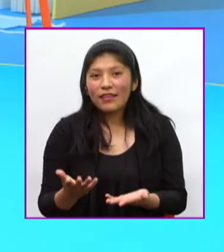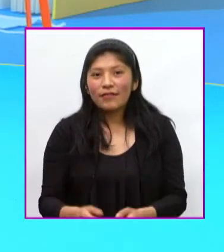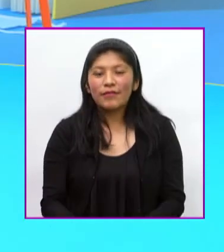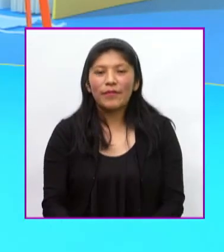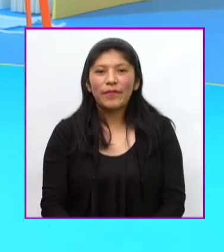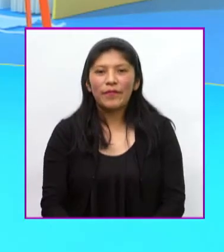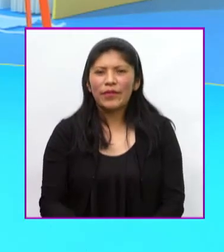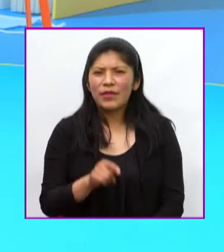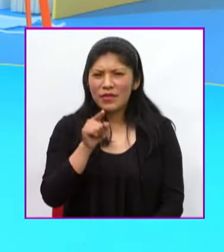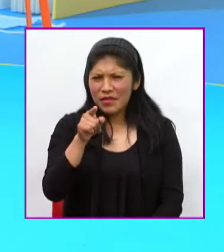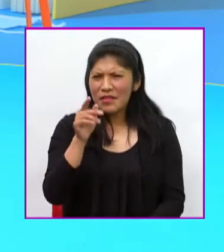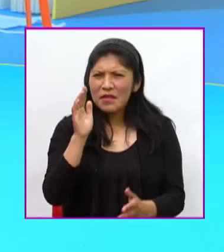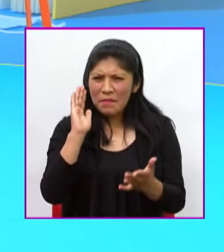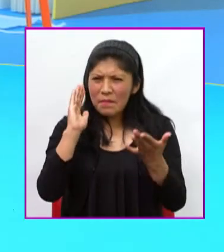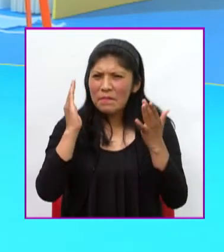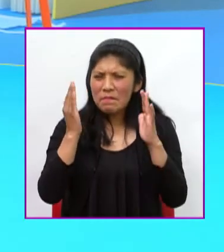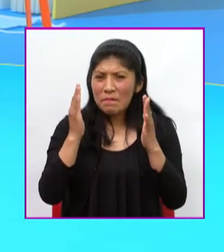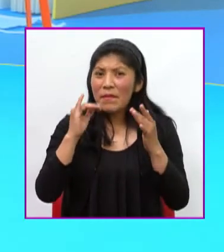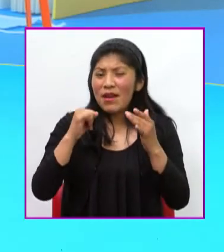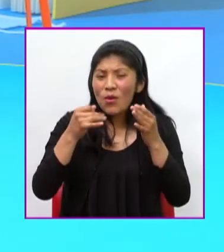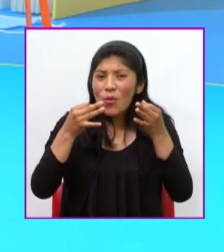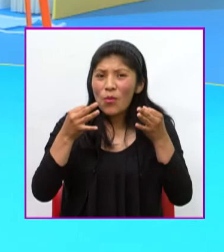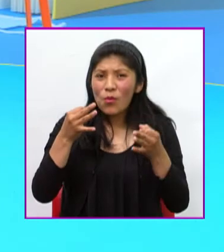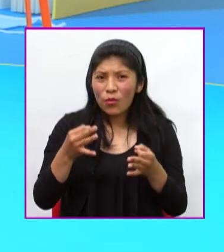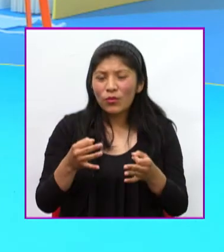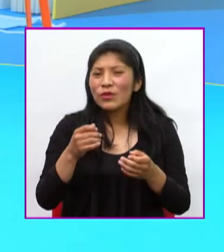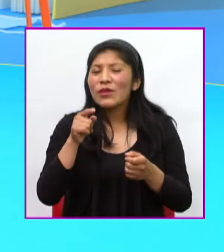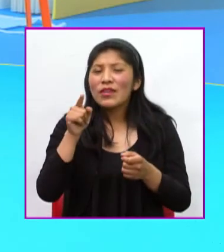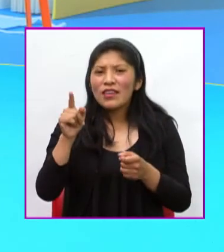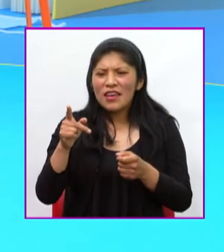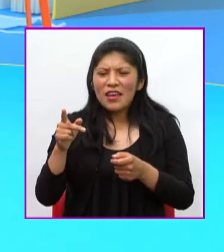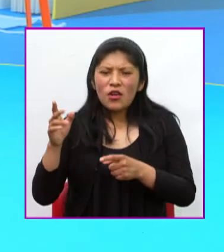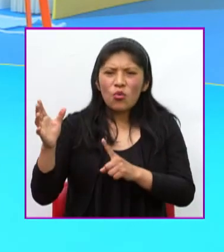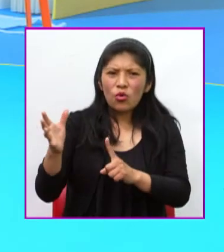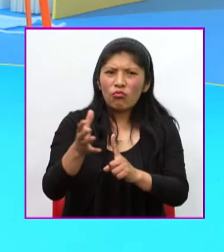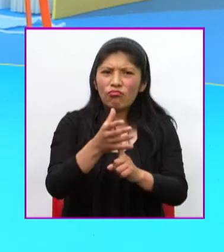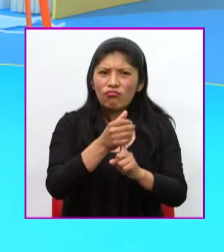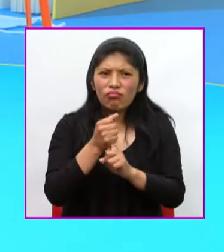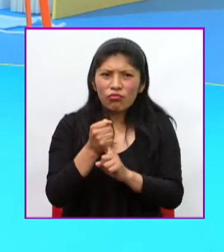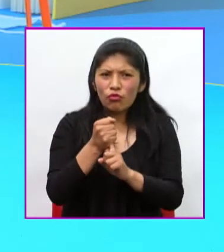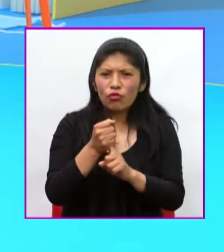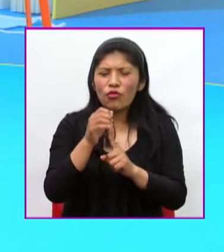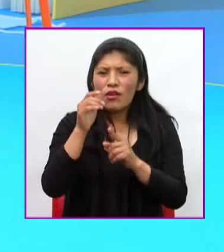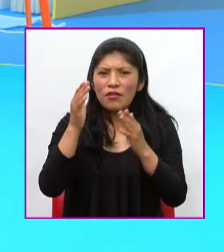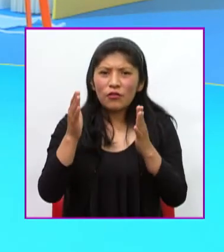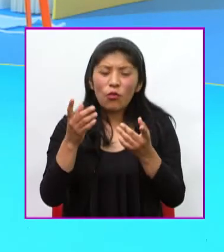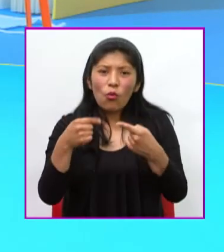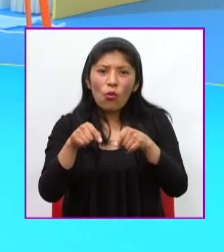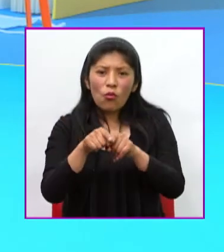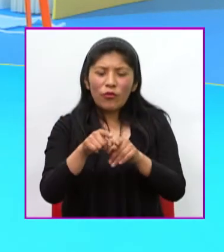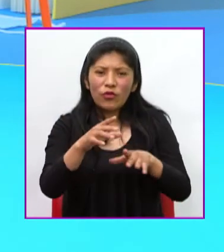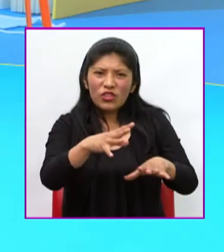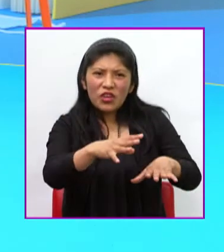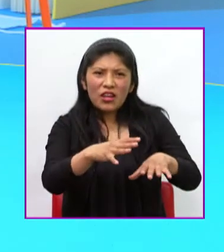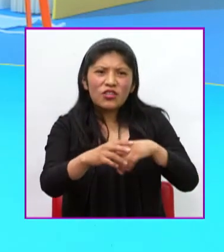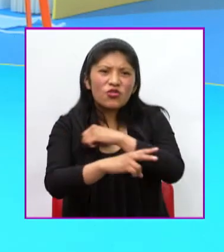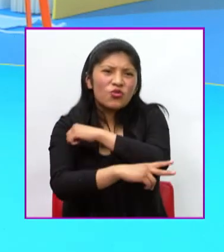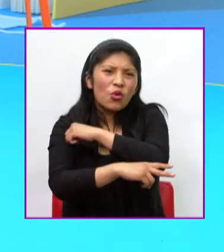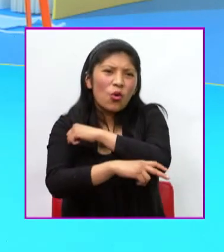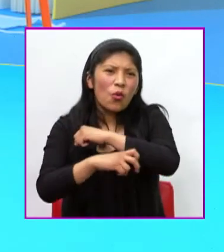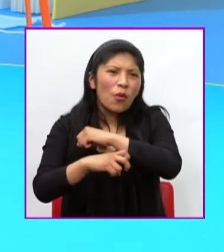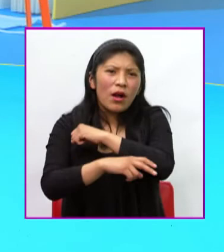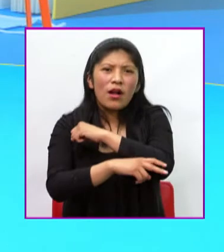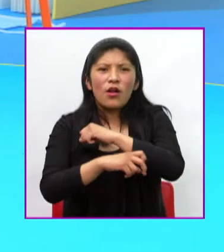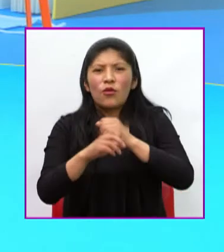¿Te parece justo que los invasores, aparte de llevarse nuestras riquezas, nuestra